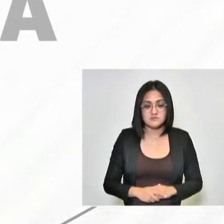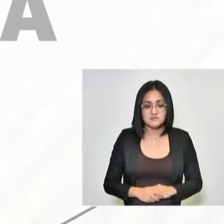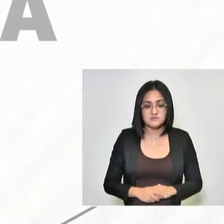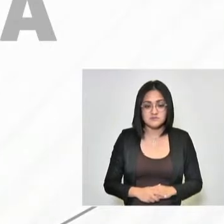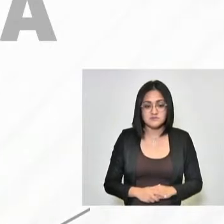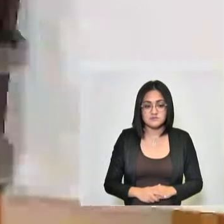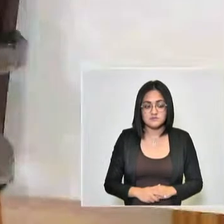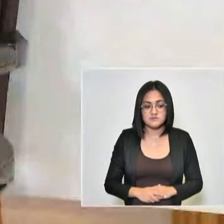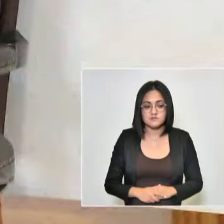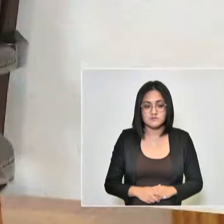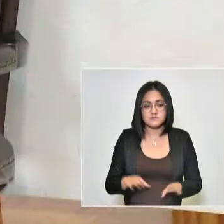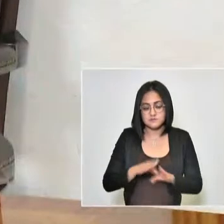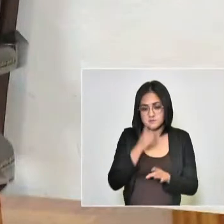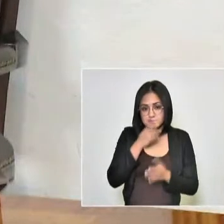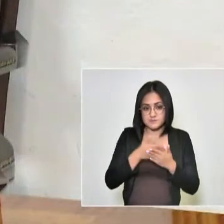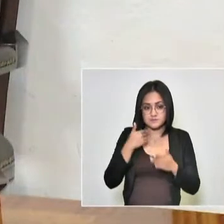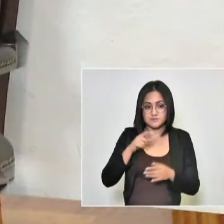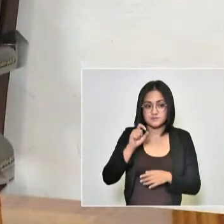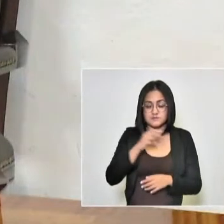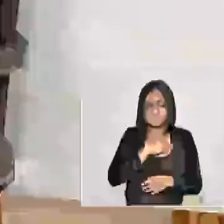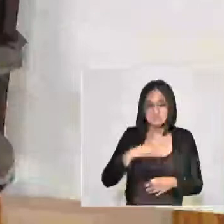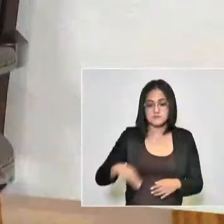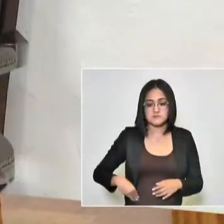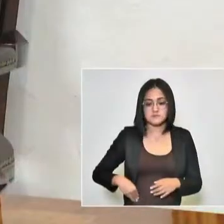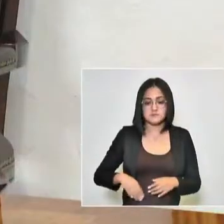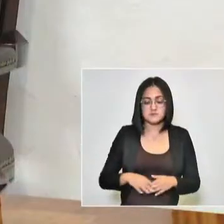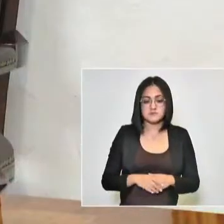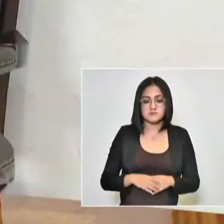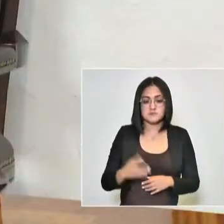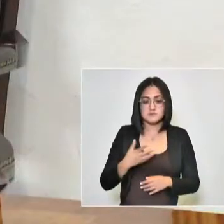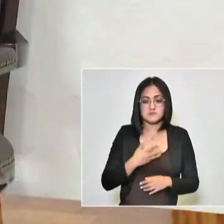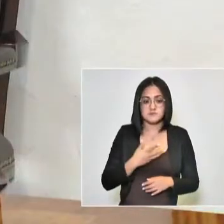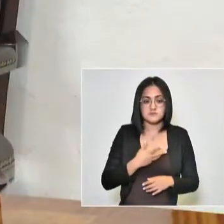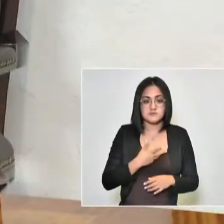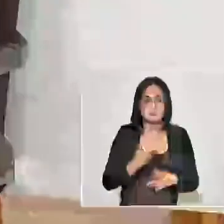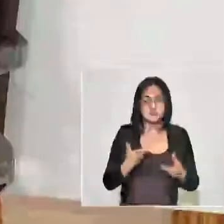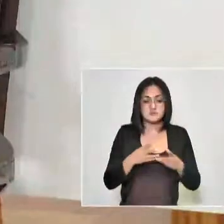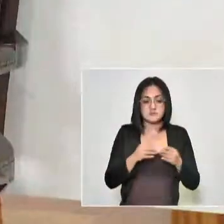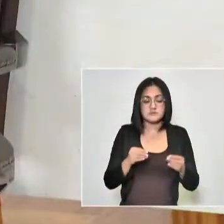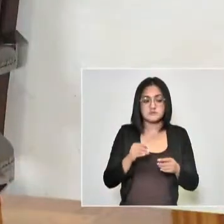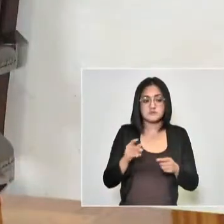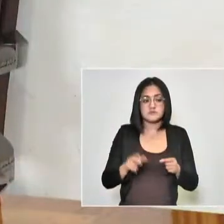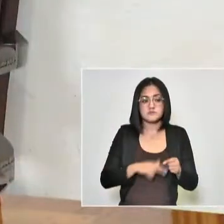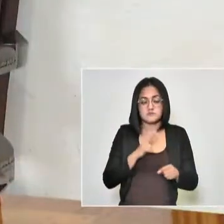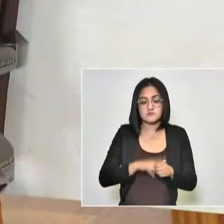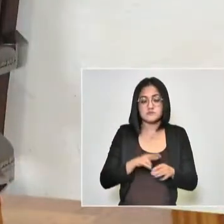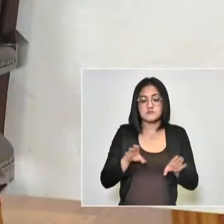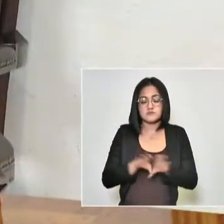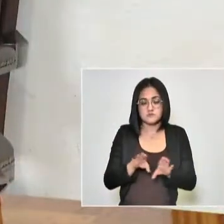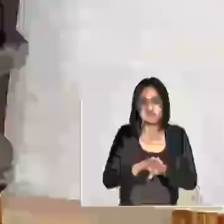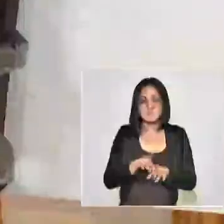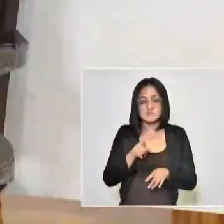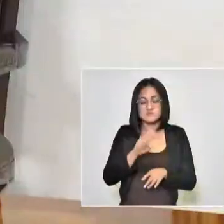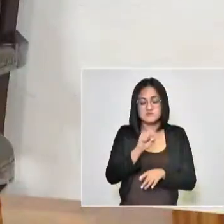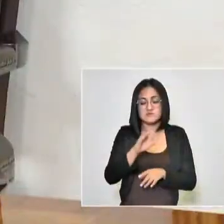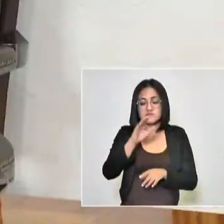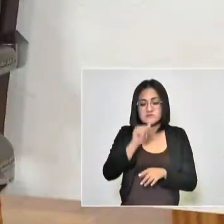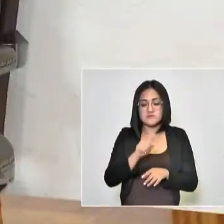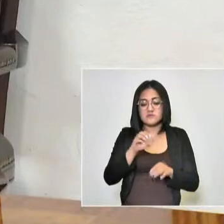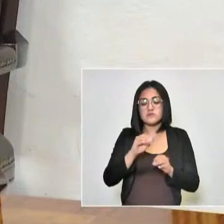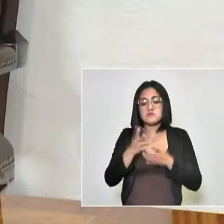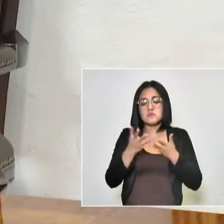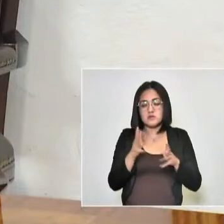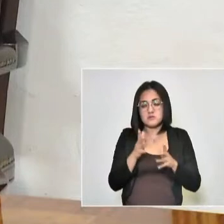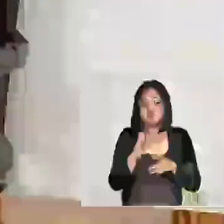Tenemos, como mencionamos, 20 municipios que tienen sequía anormal, catalogada normalmente seca o sequía